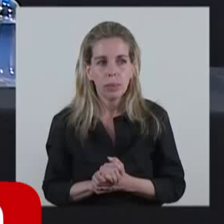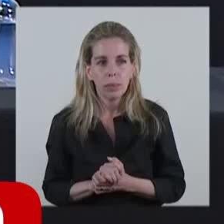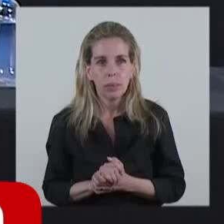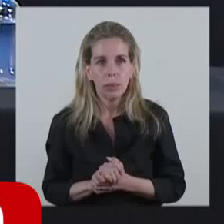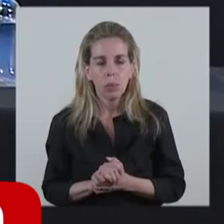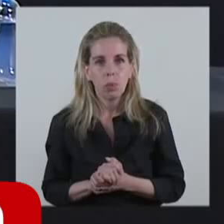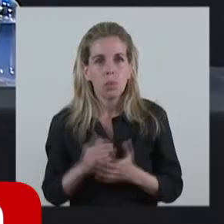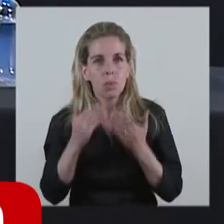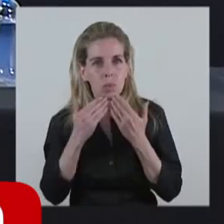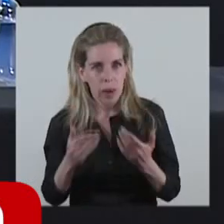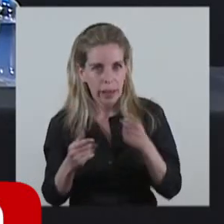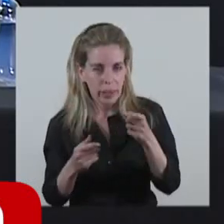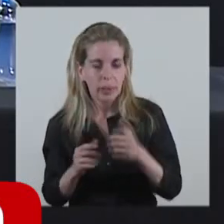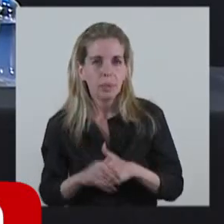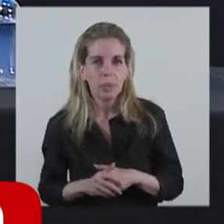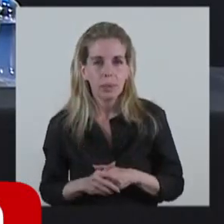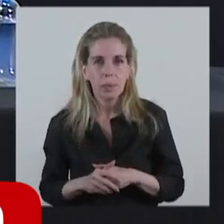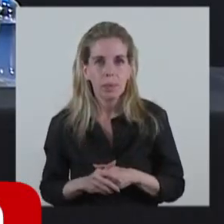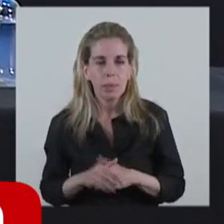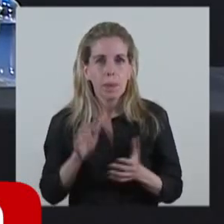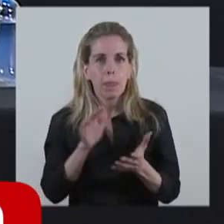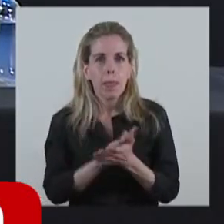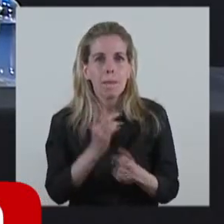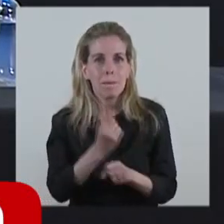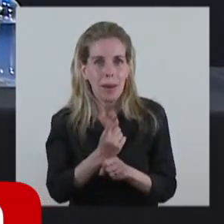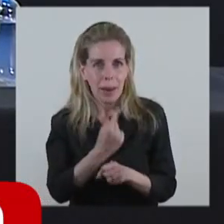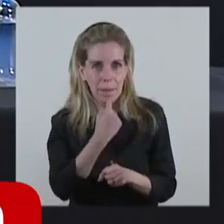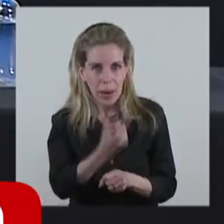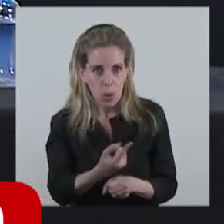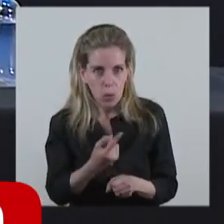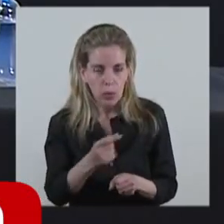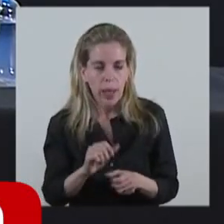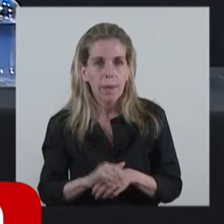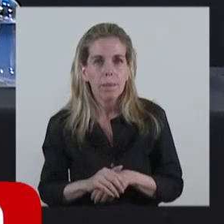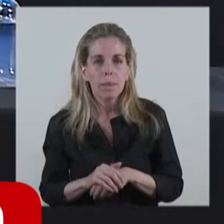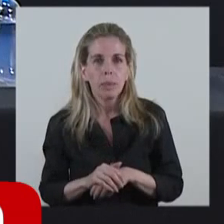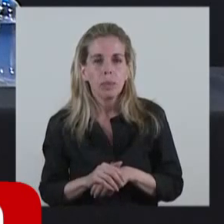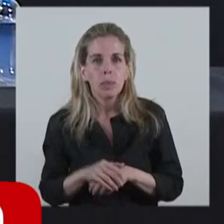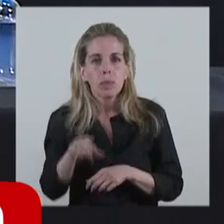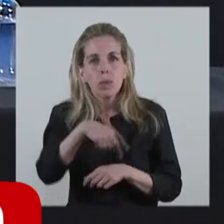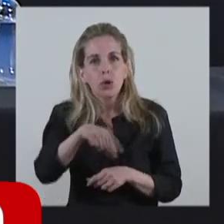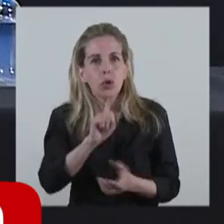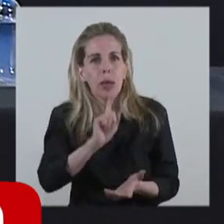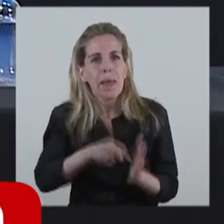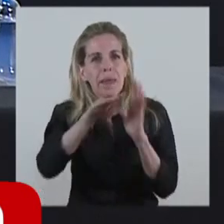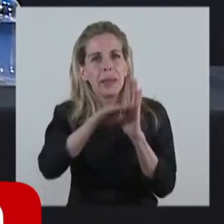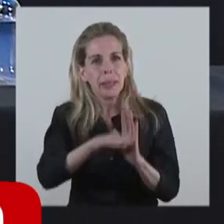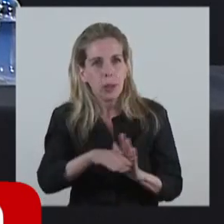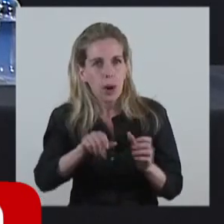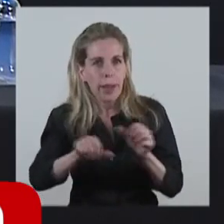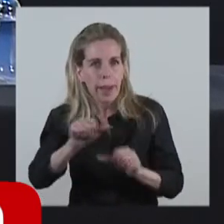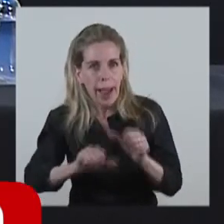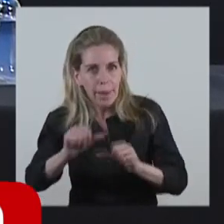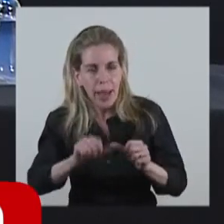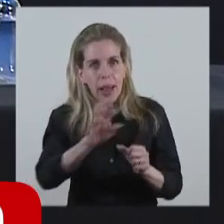Gracias por ambas preguntas. En cuanto a la primera de ellas, nosotros las medidas cambiarias, las medidas